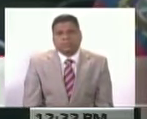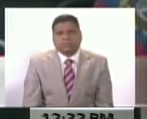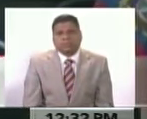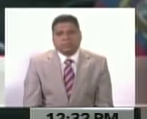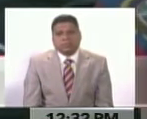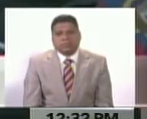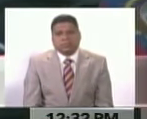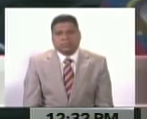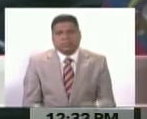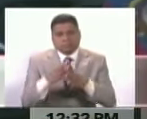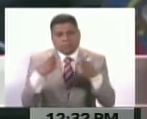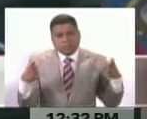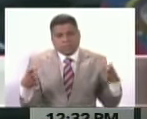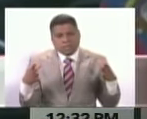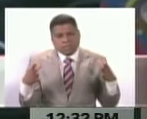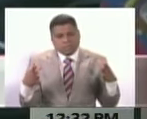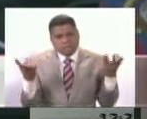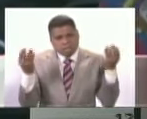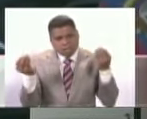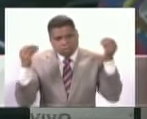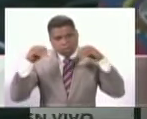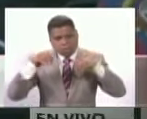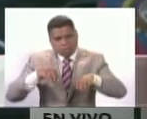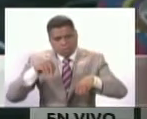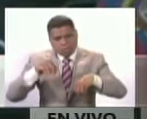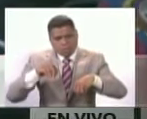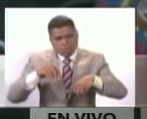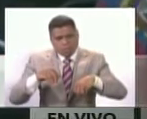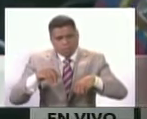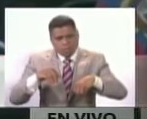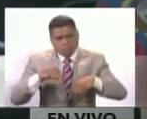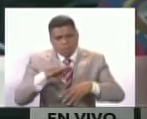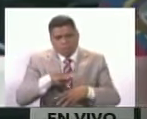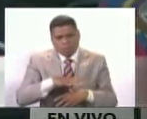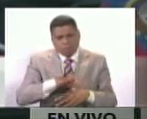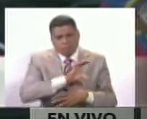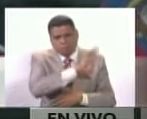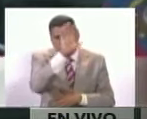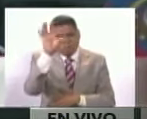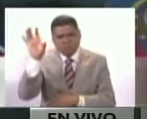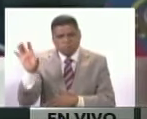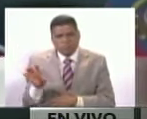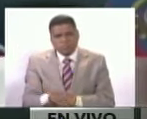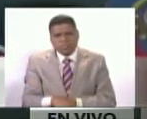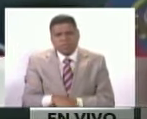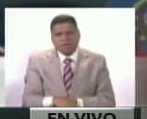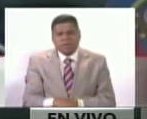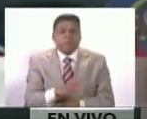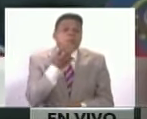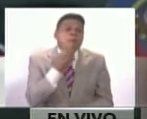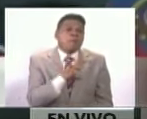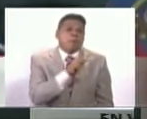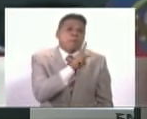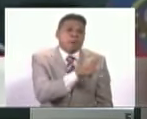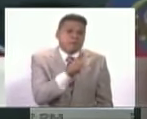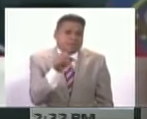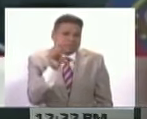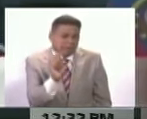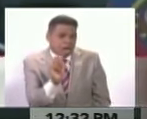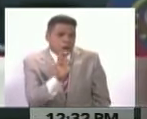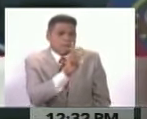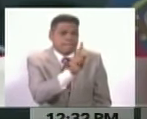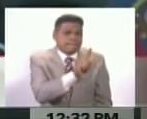los grandes mega acuerdos regionales y transregionales, como por ejemplo el TPP o el TTIP, que